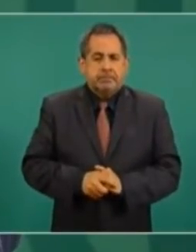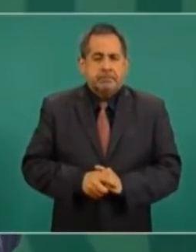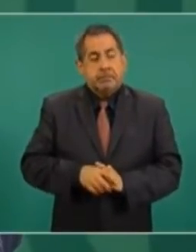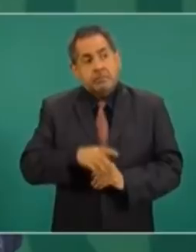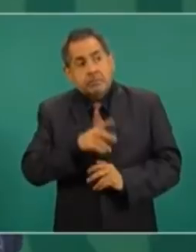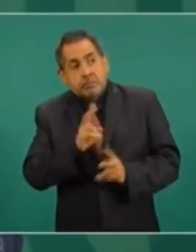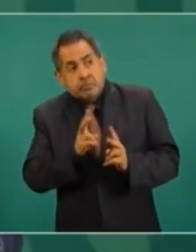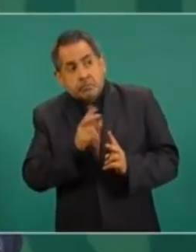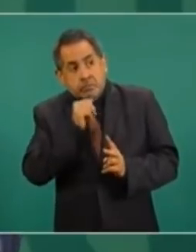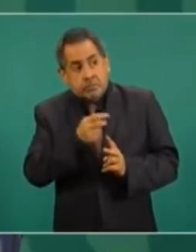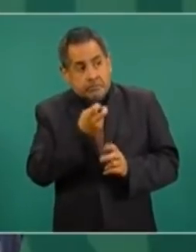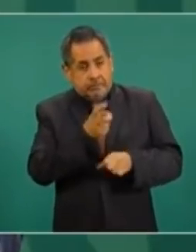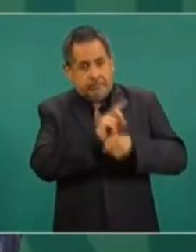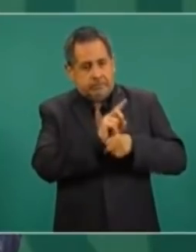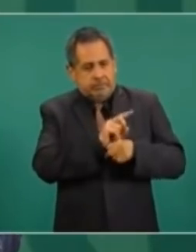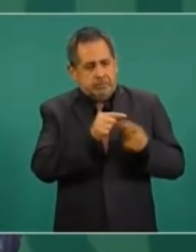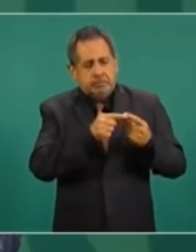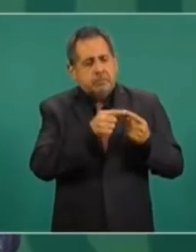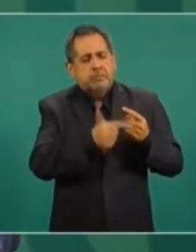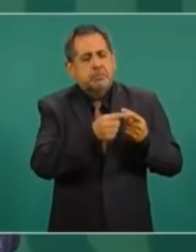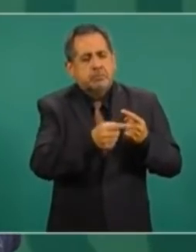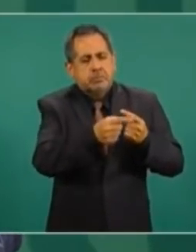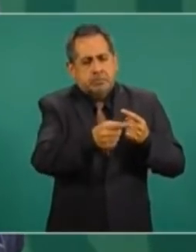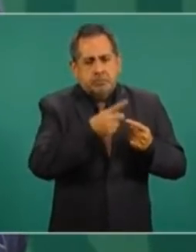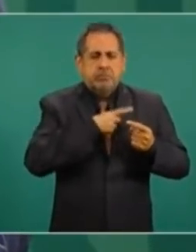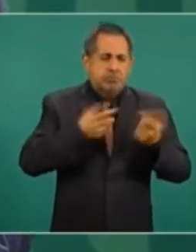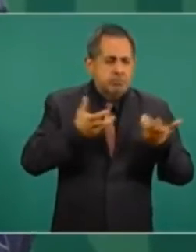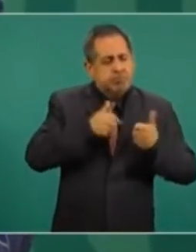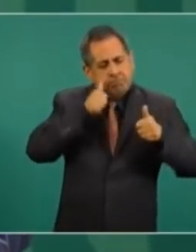Si no lo hace ese día, lo tiene que abordar